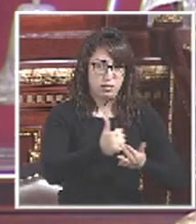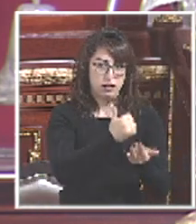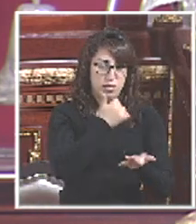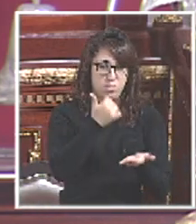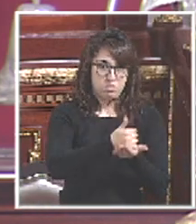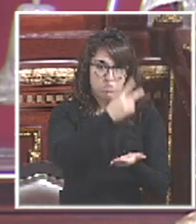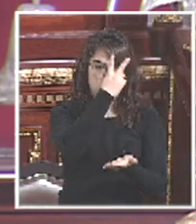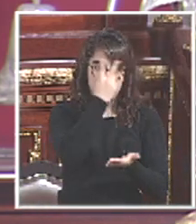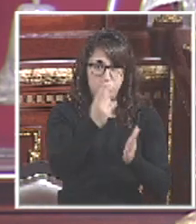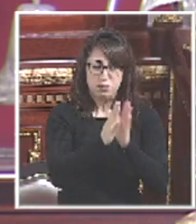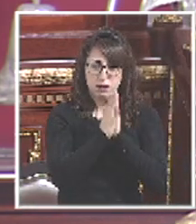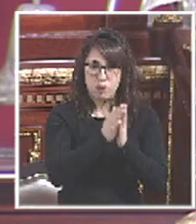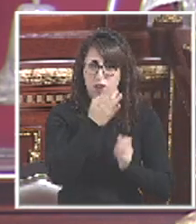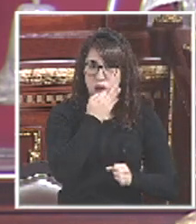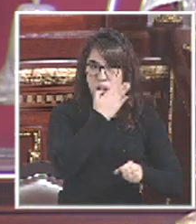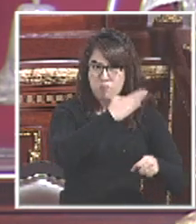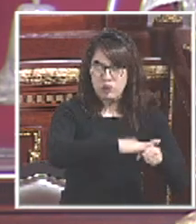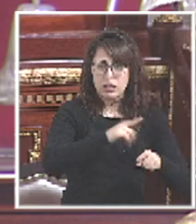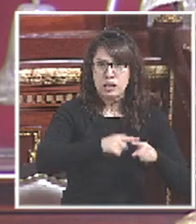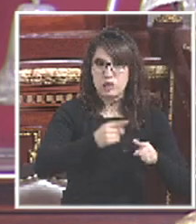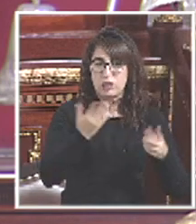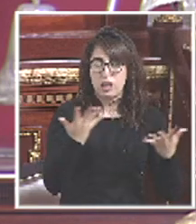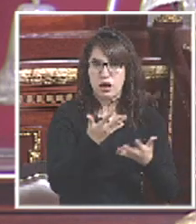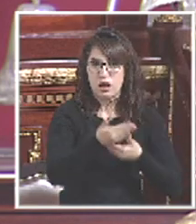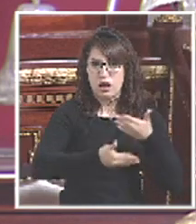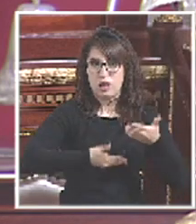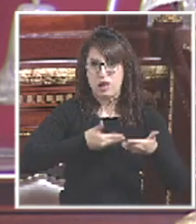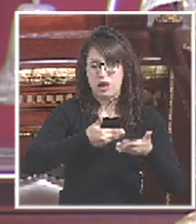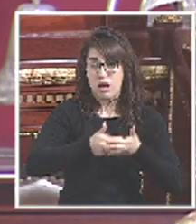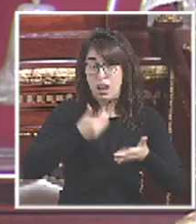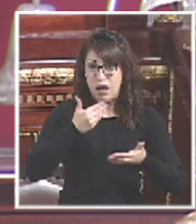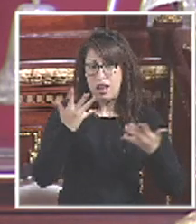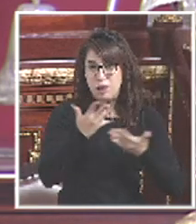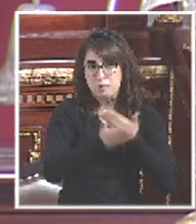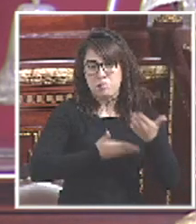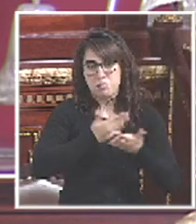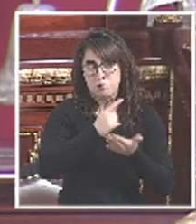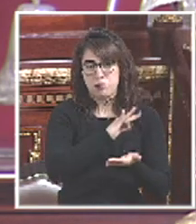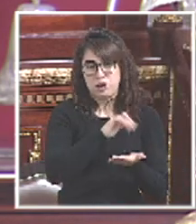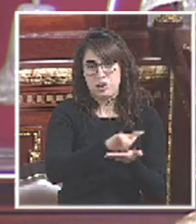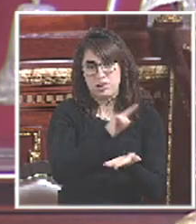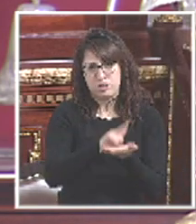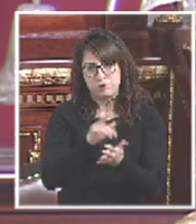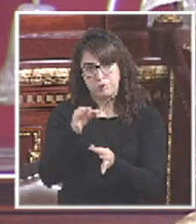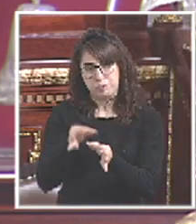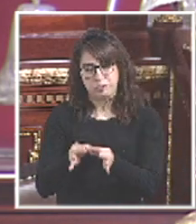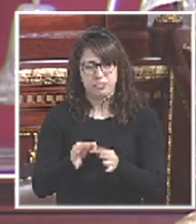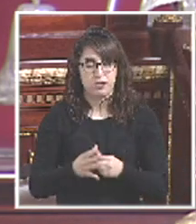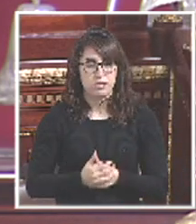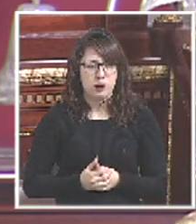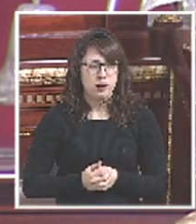México, remítase al diputado proponente para los efectos a que haya lugar.